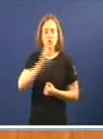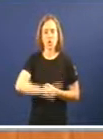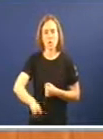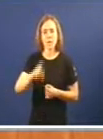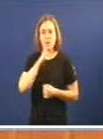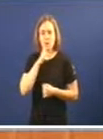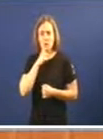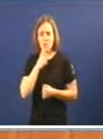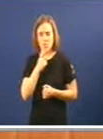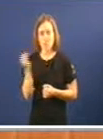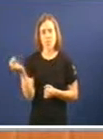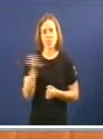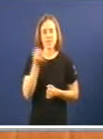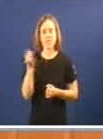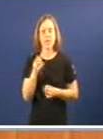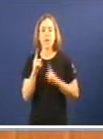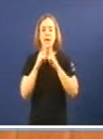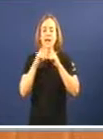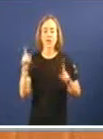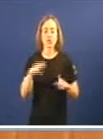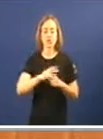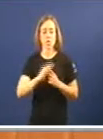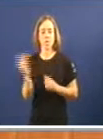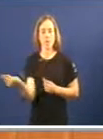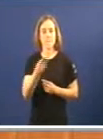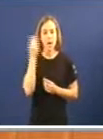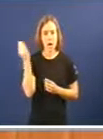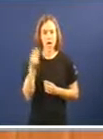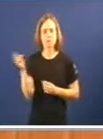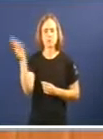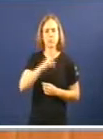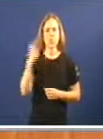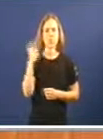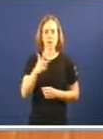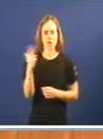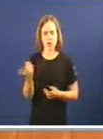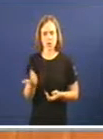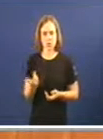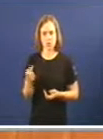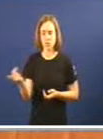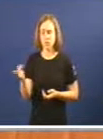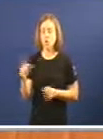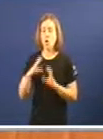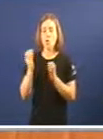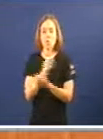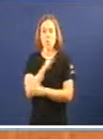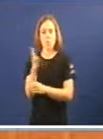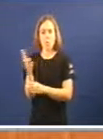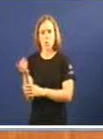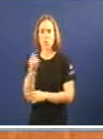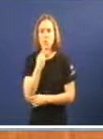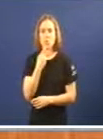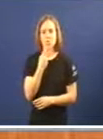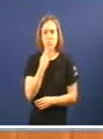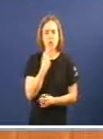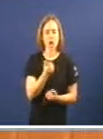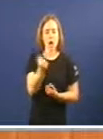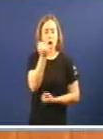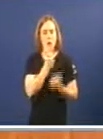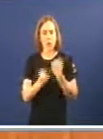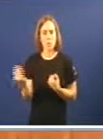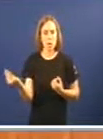condicionados a una mejora de esa situación así que mesmo partido popular que defiende unas mejoras económicas como vemos